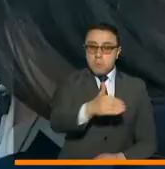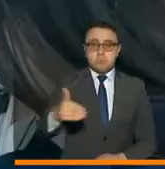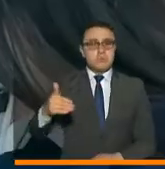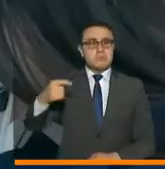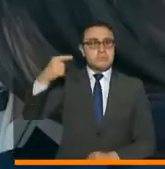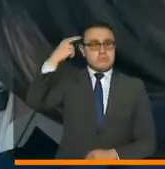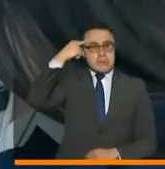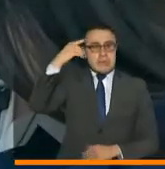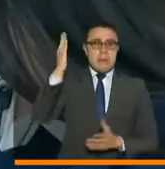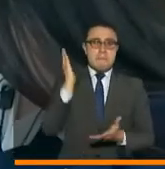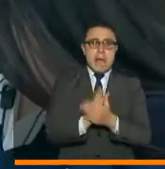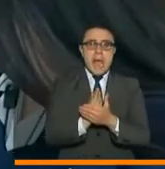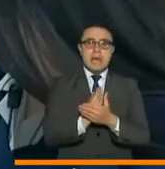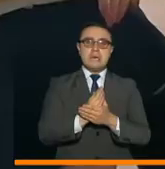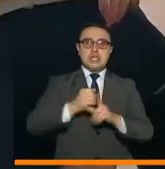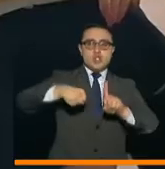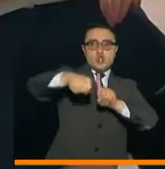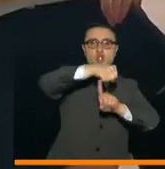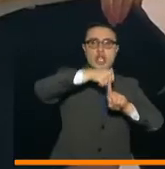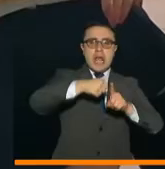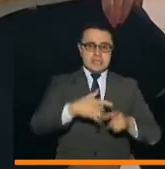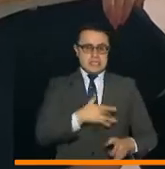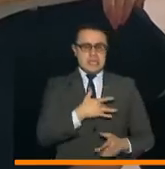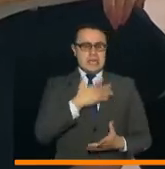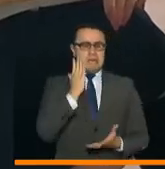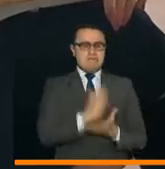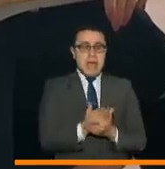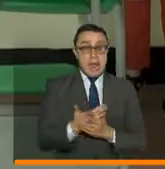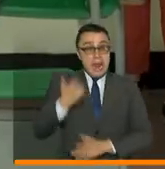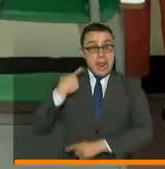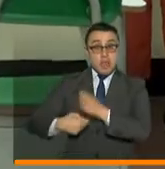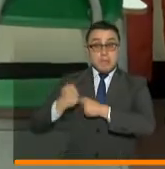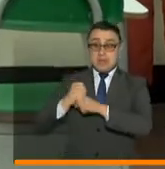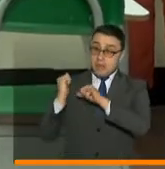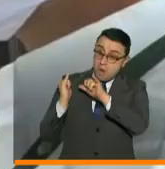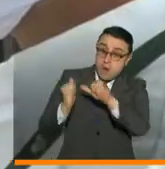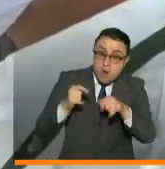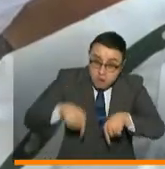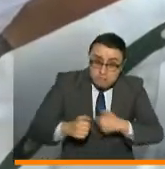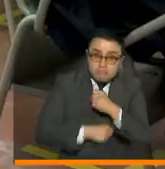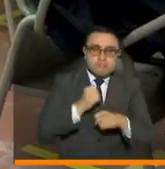las afectaciones socioemocionales que nos han mostrado el año pasado.